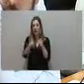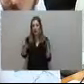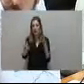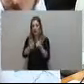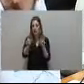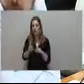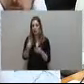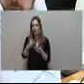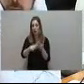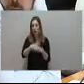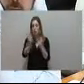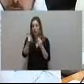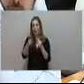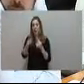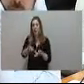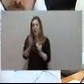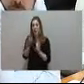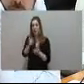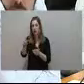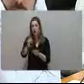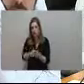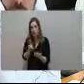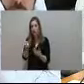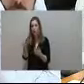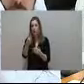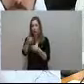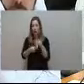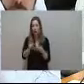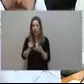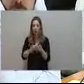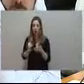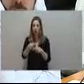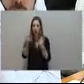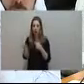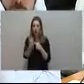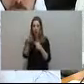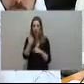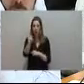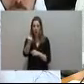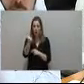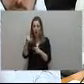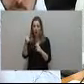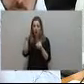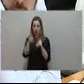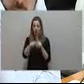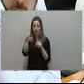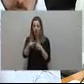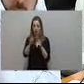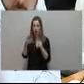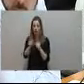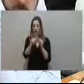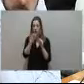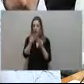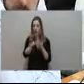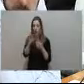pública y permitiendo que los contratantes utilicen mejor la contratación pública en apoyo de objetivos sociales comunes. Por si en algunos sectores aún quedaban dudas, la